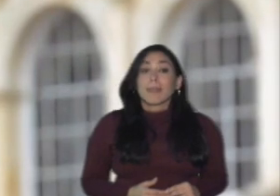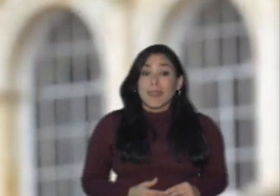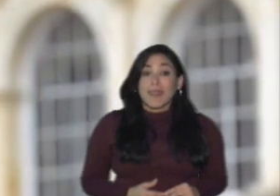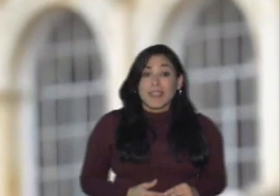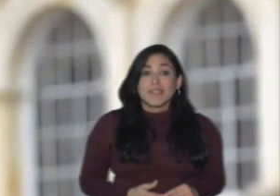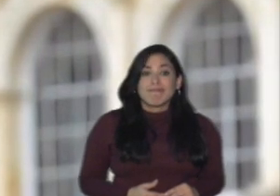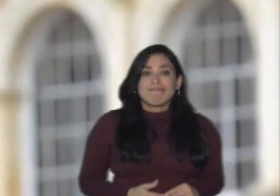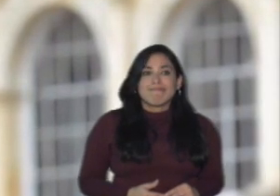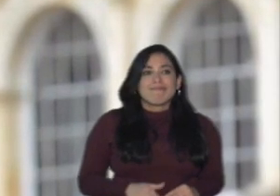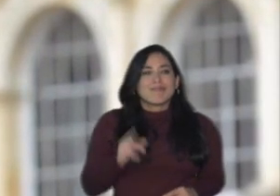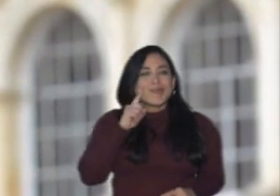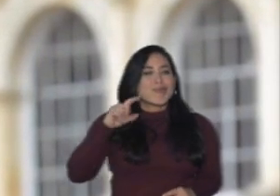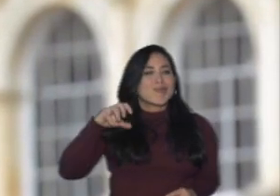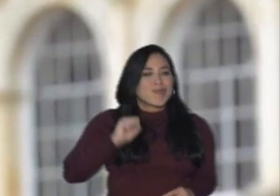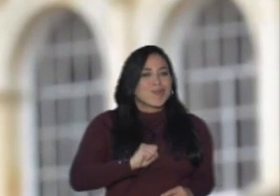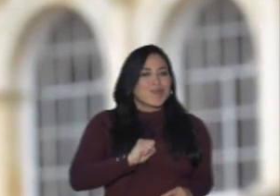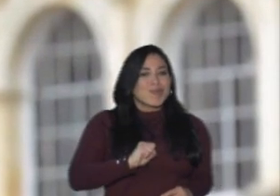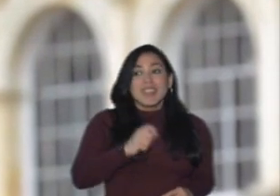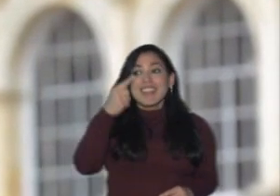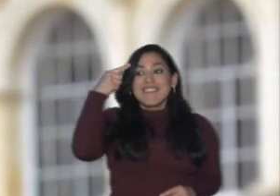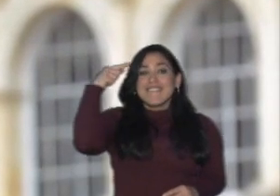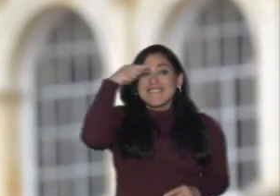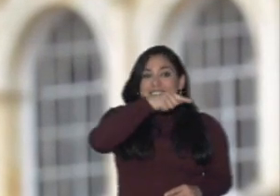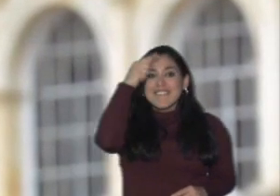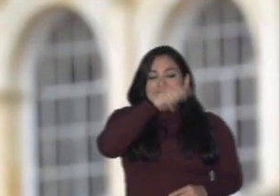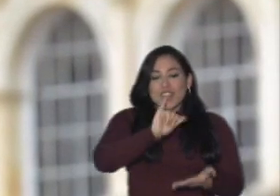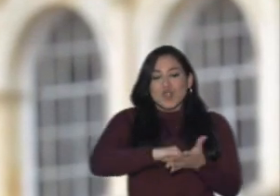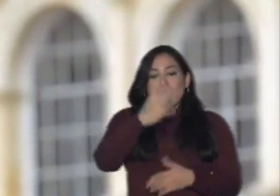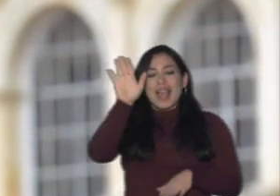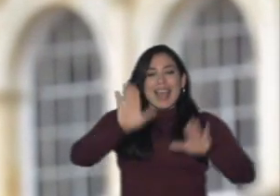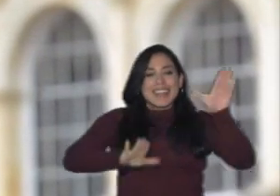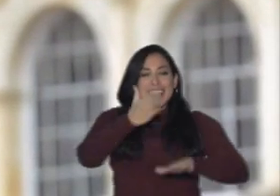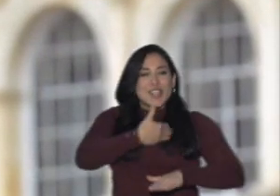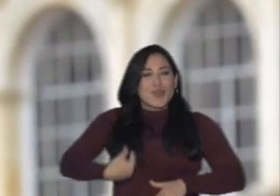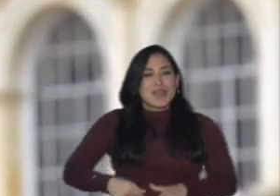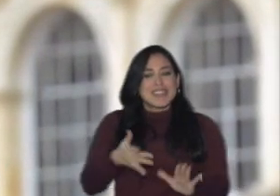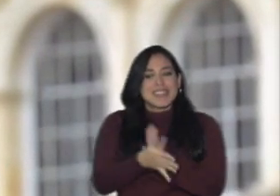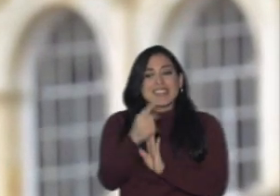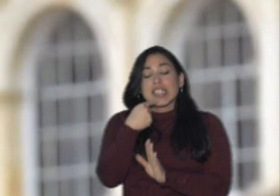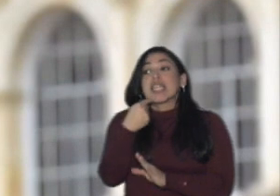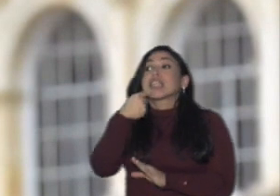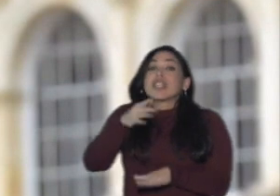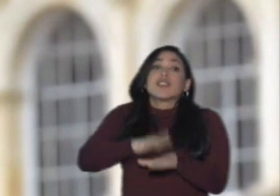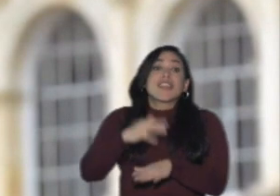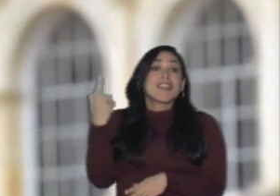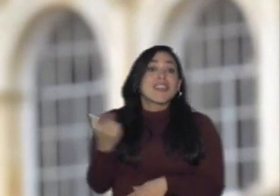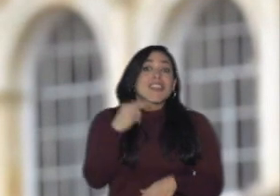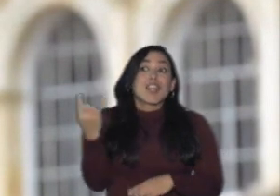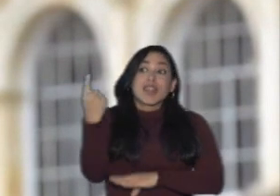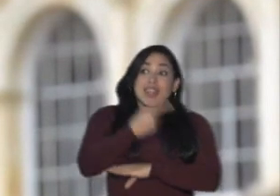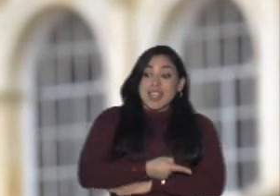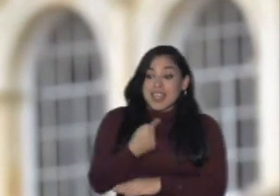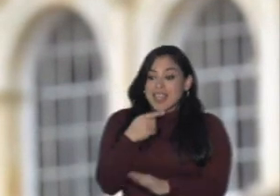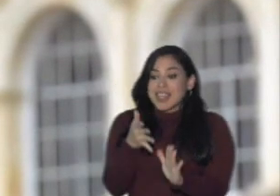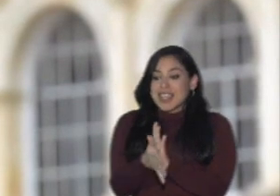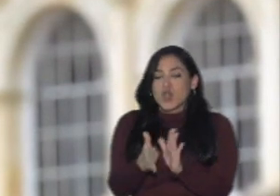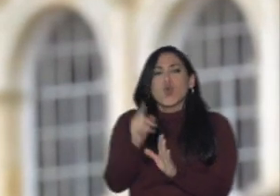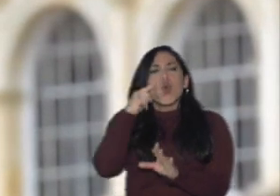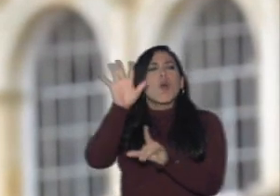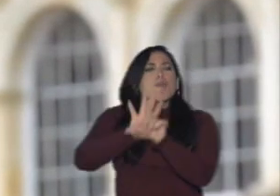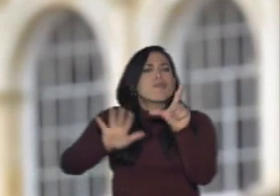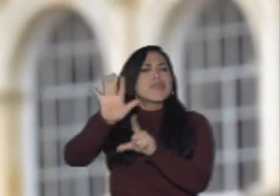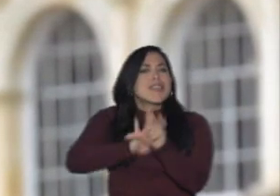Bueno, estamos escuchando las declaraciones del candidato Federico Gutiérrez, quien también se refirió en el día de hoy a un